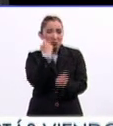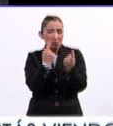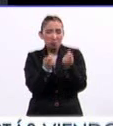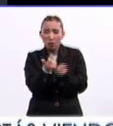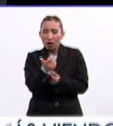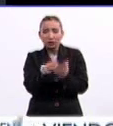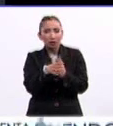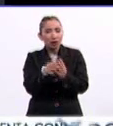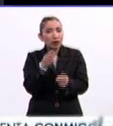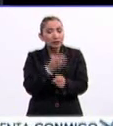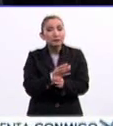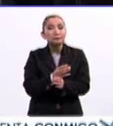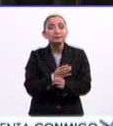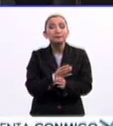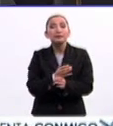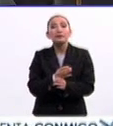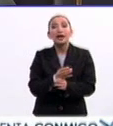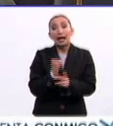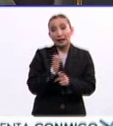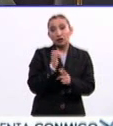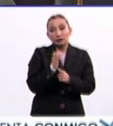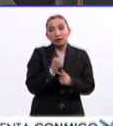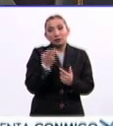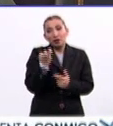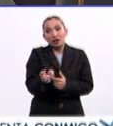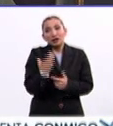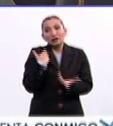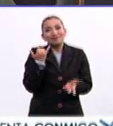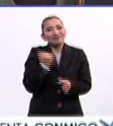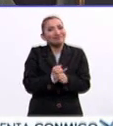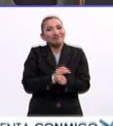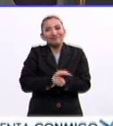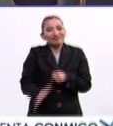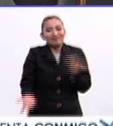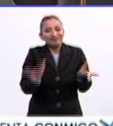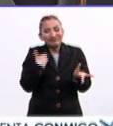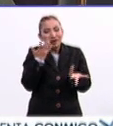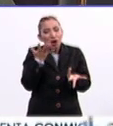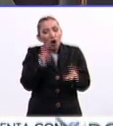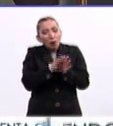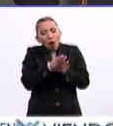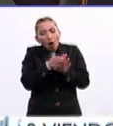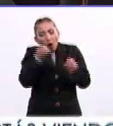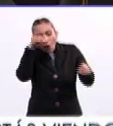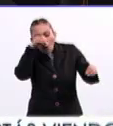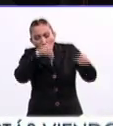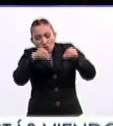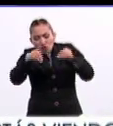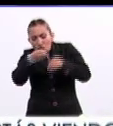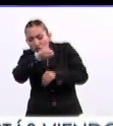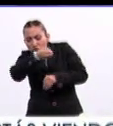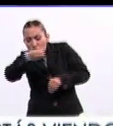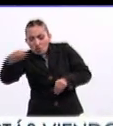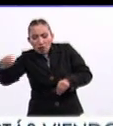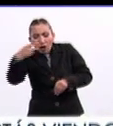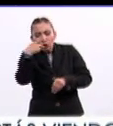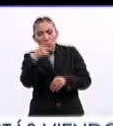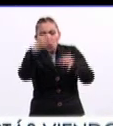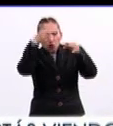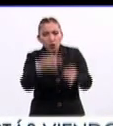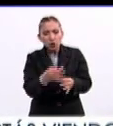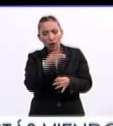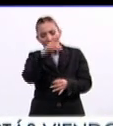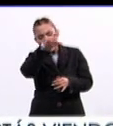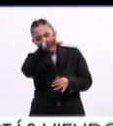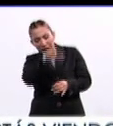y por tanto nos es imposible reconstruir objetivamente una imagen